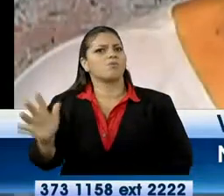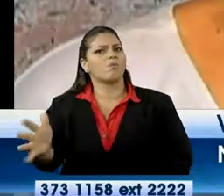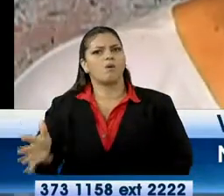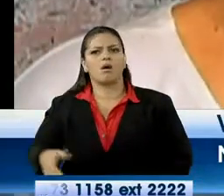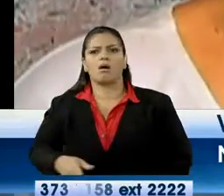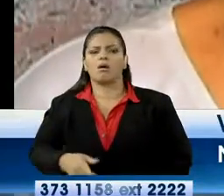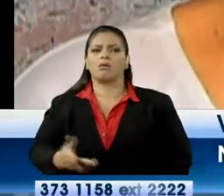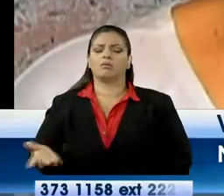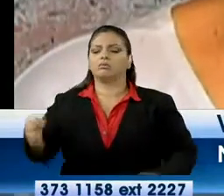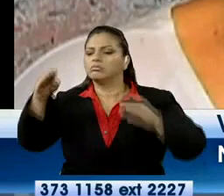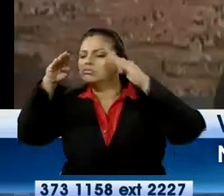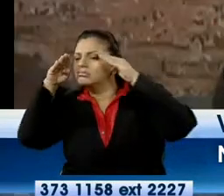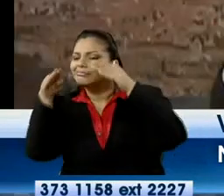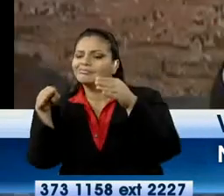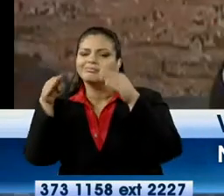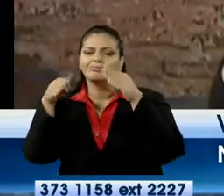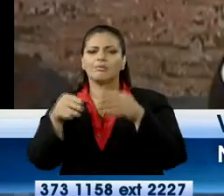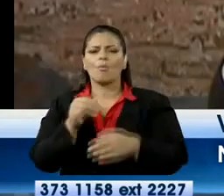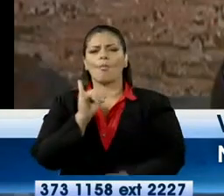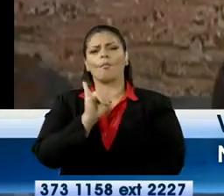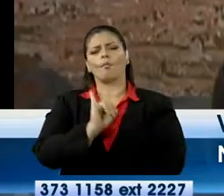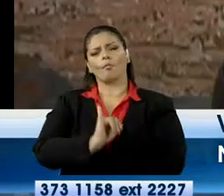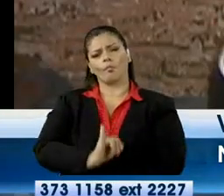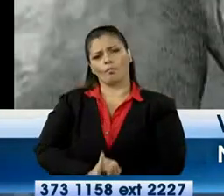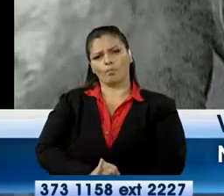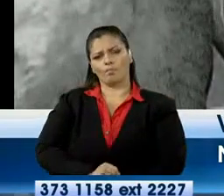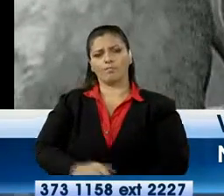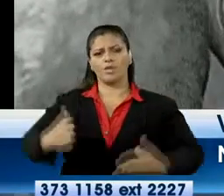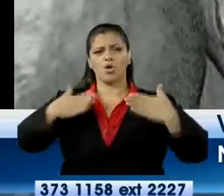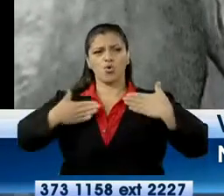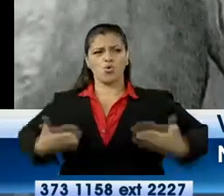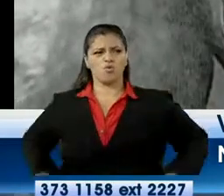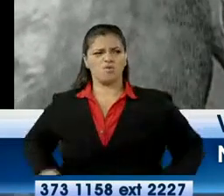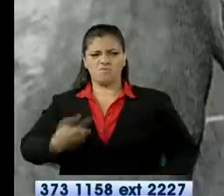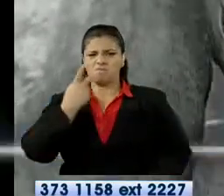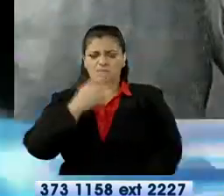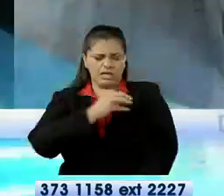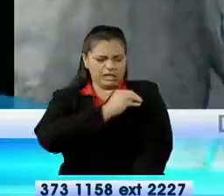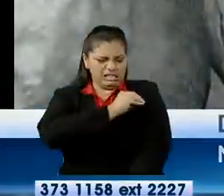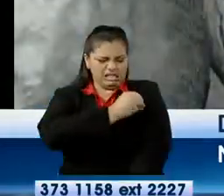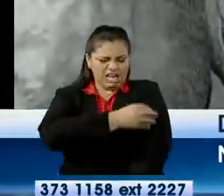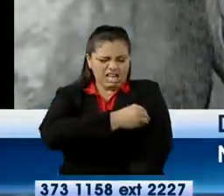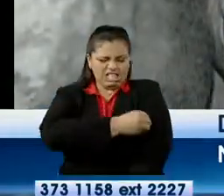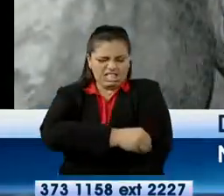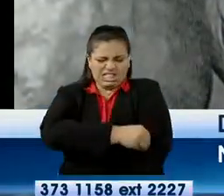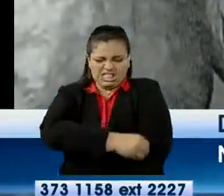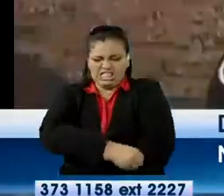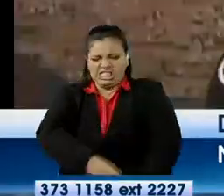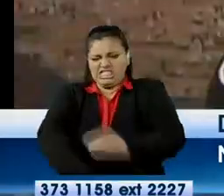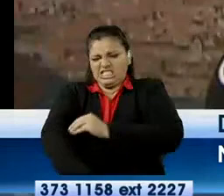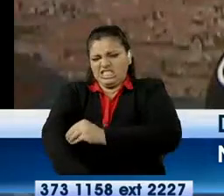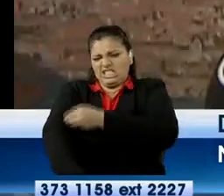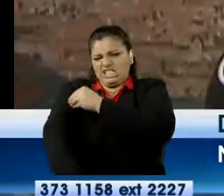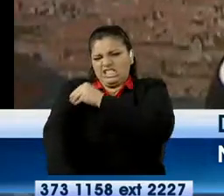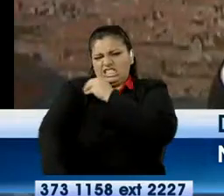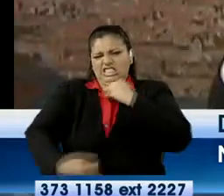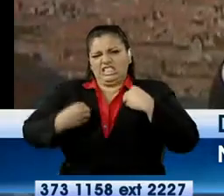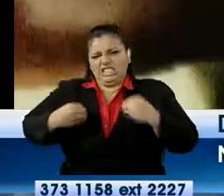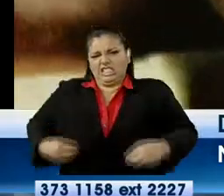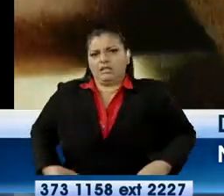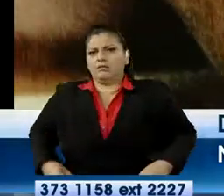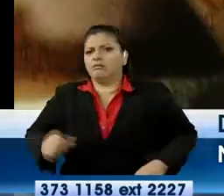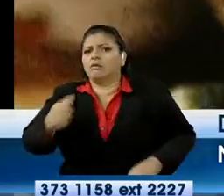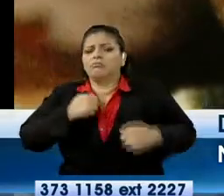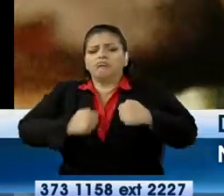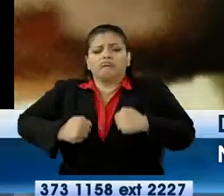alimento, de que la atiendan. Le están saliendo llagas ya. ¿Qué se debe? Quizás del estado que está, que no se sea.